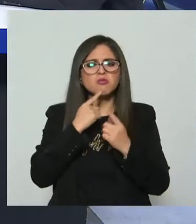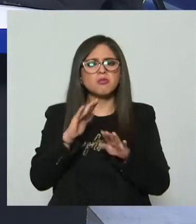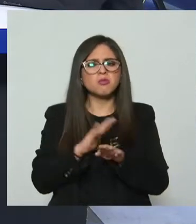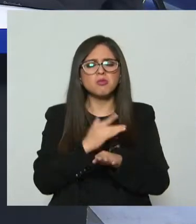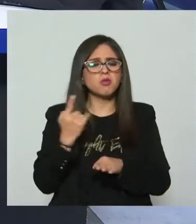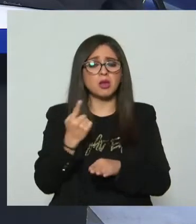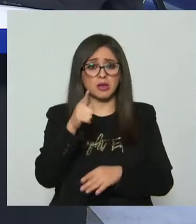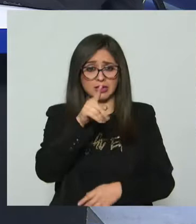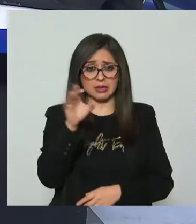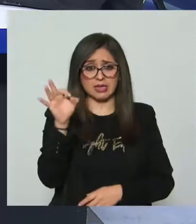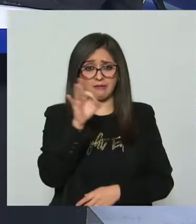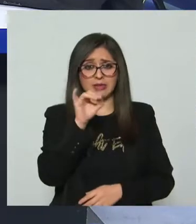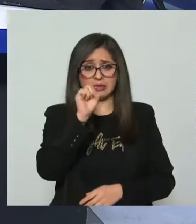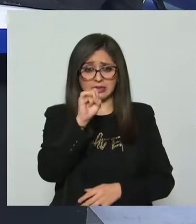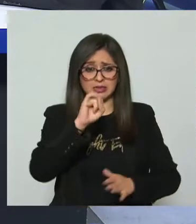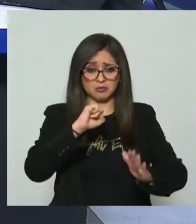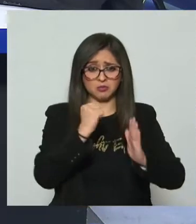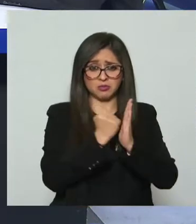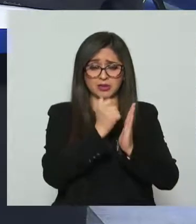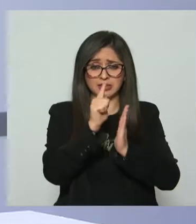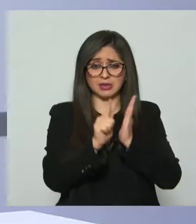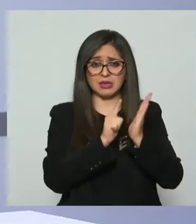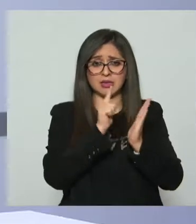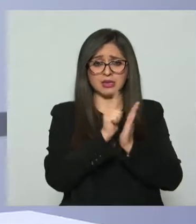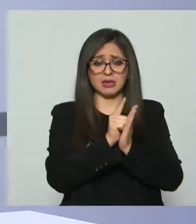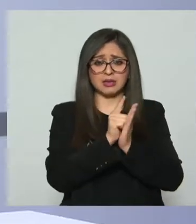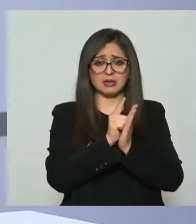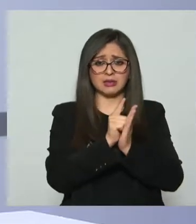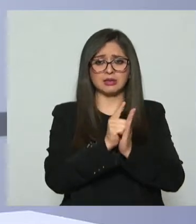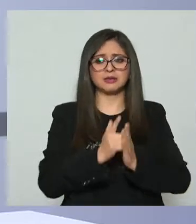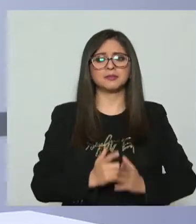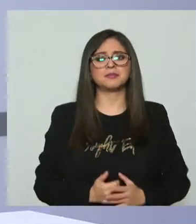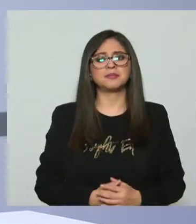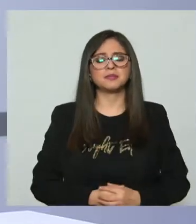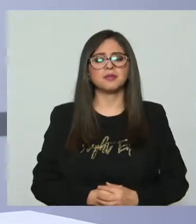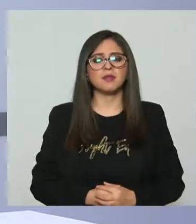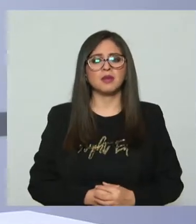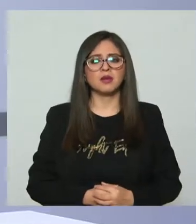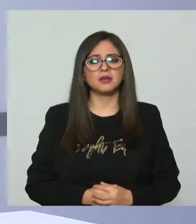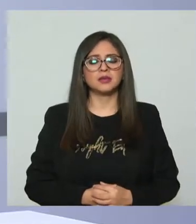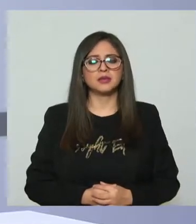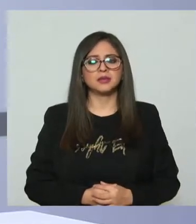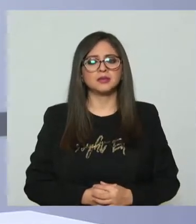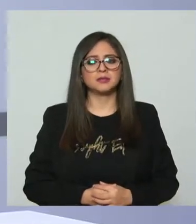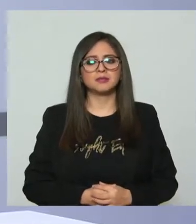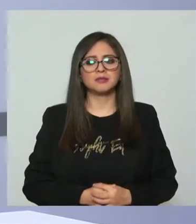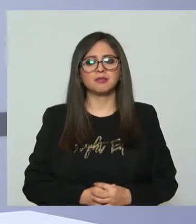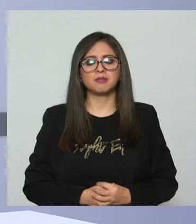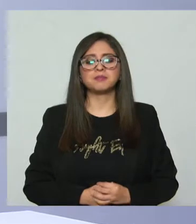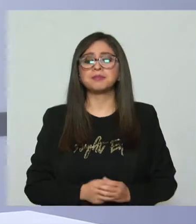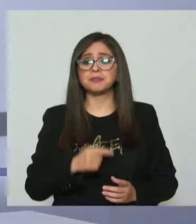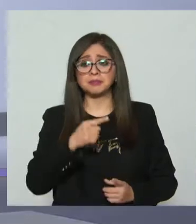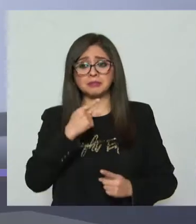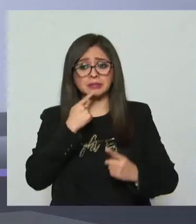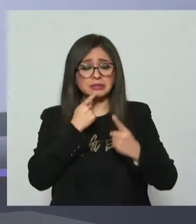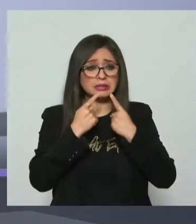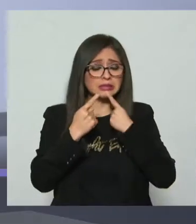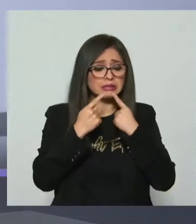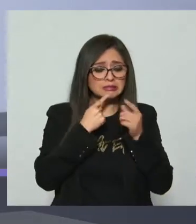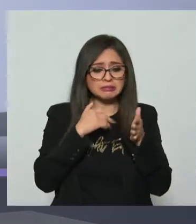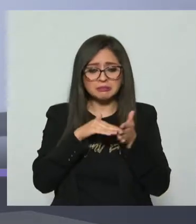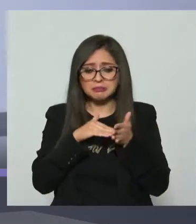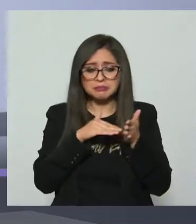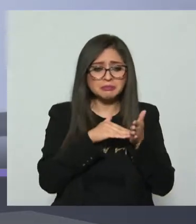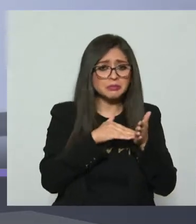lejana la posibilidad de que se apruebe esa ley? Pues mira, más que atorada la discusión, te podría decir que estamos ampliando el